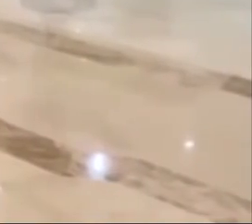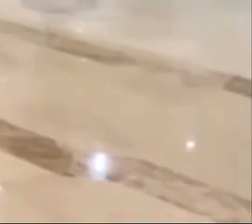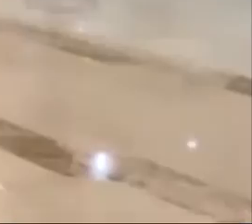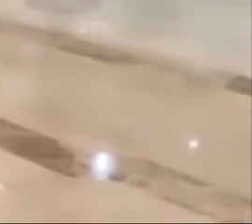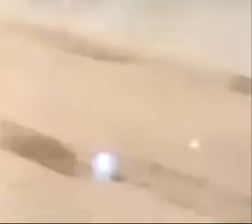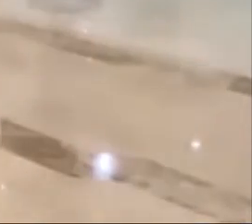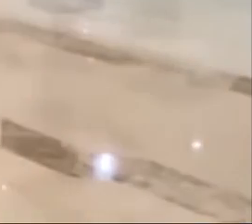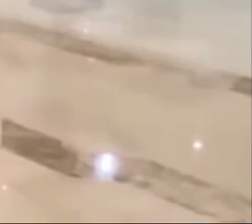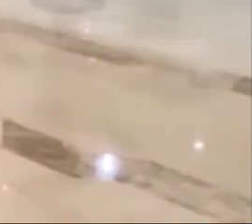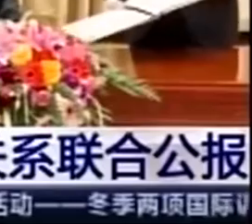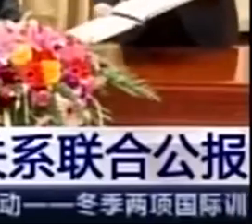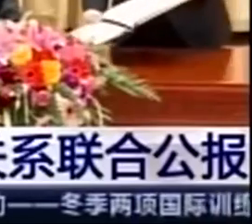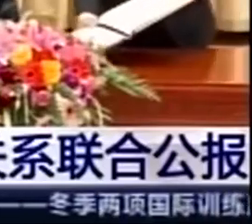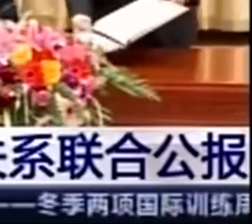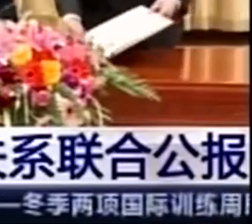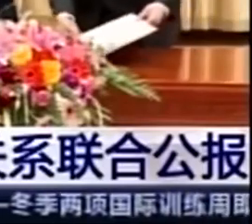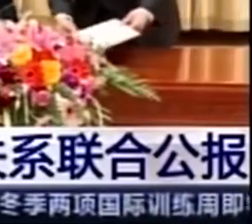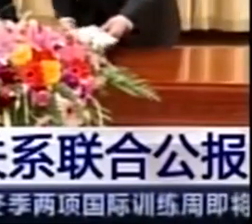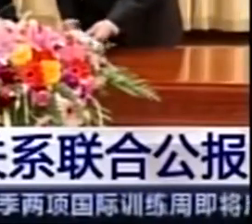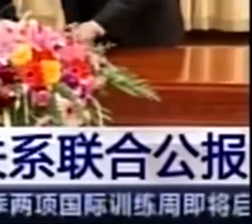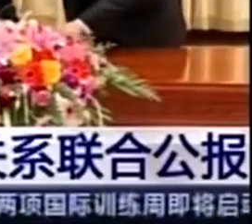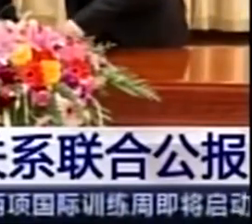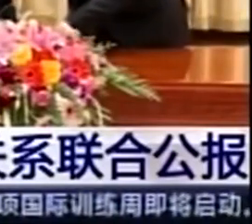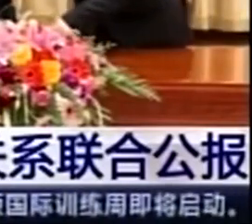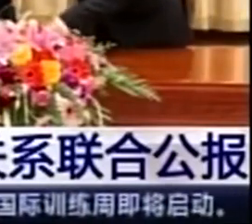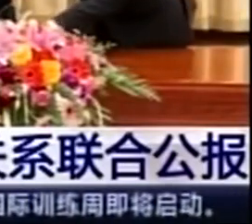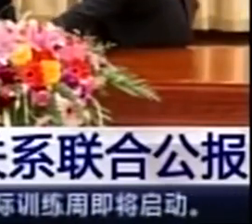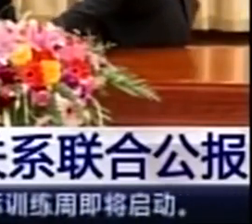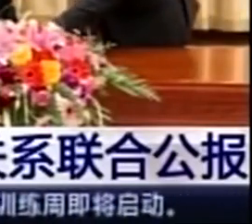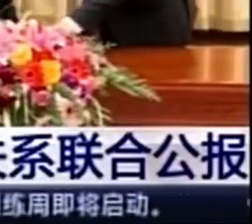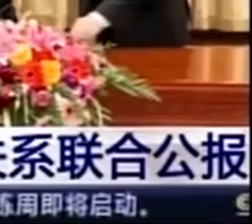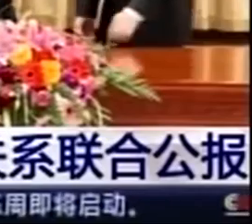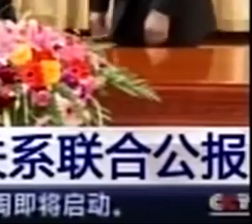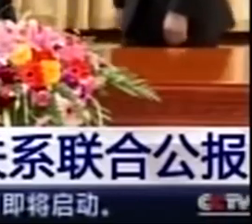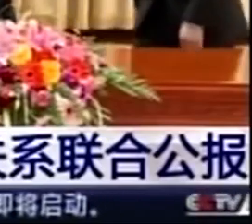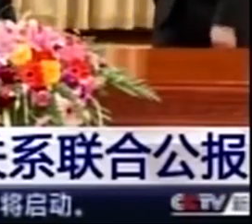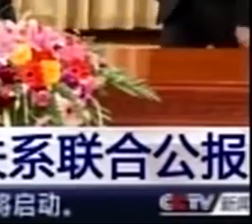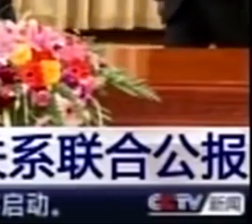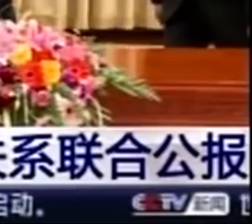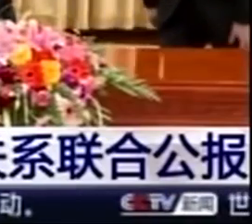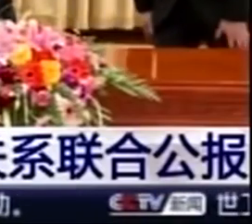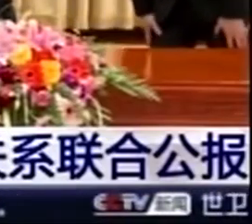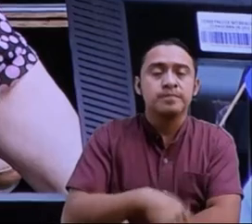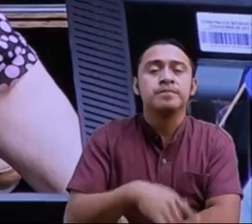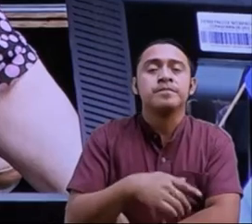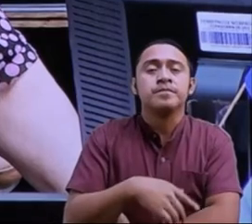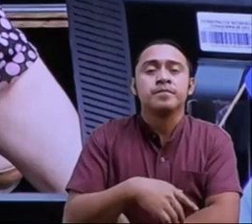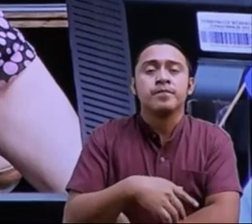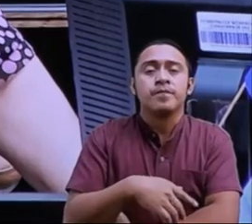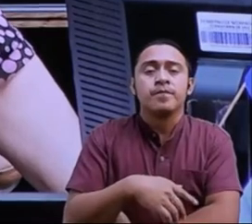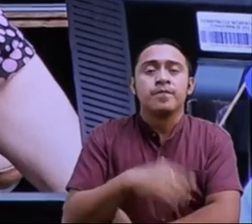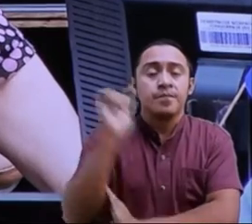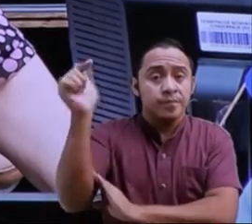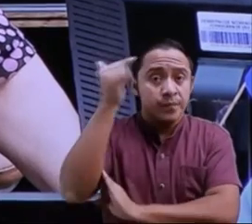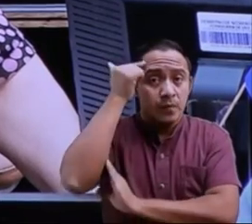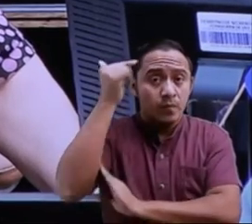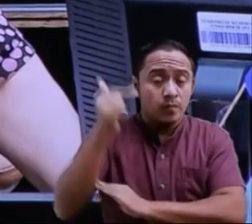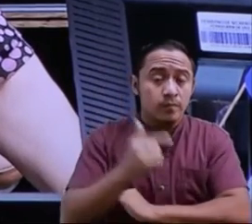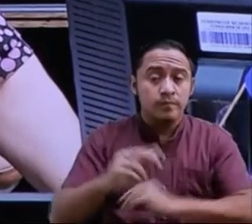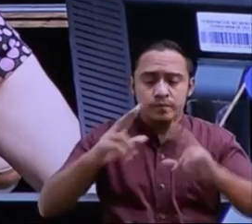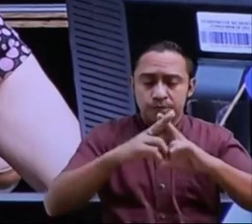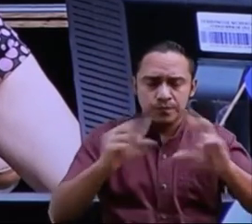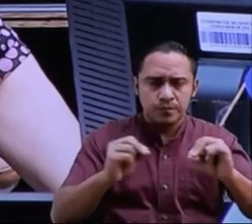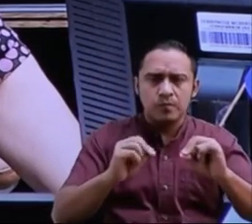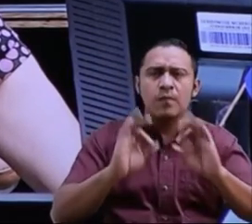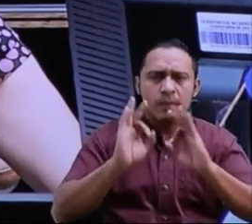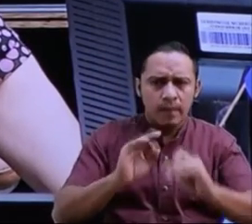de globalización e integrador en el orden mundial, el gobierno ha